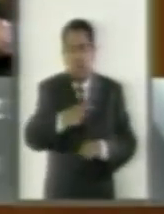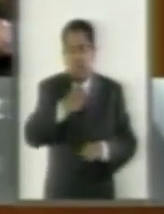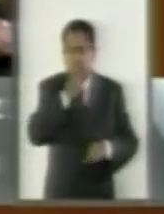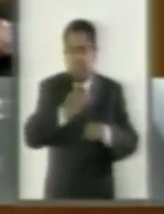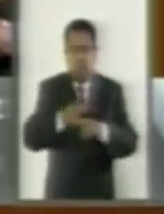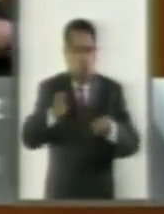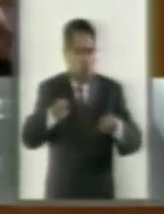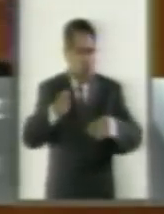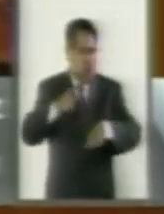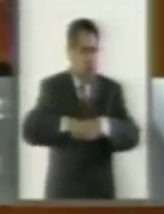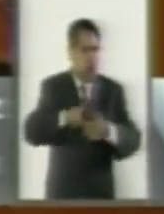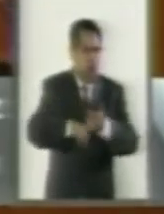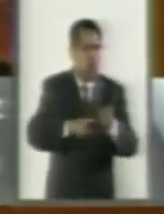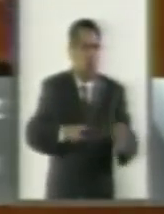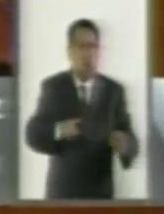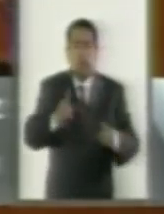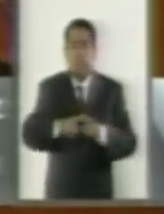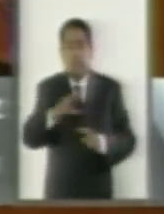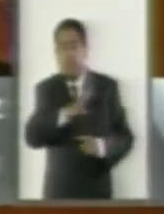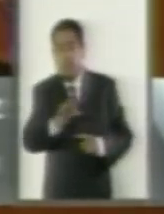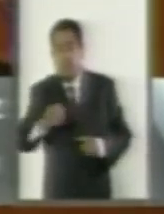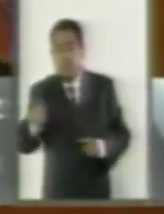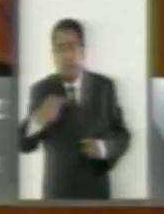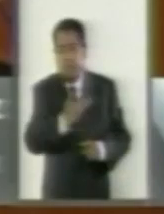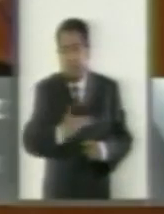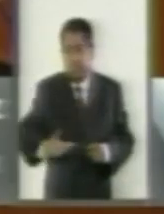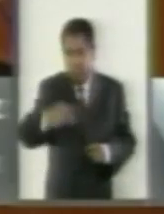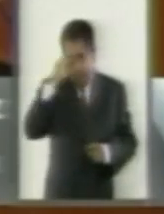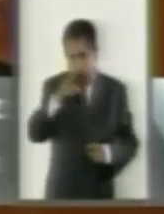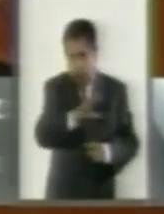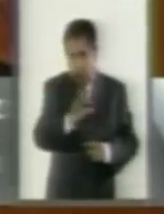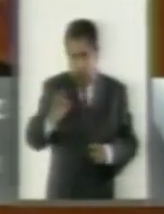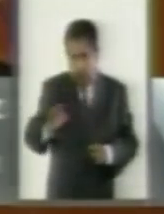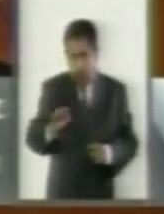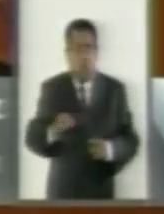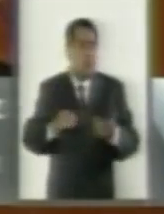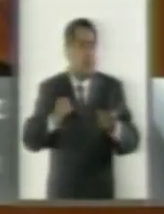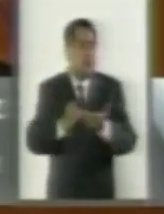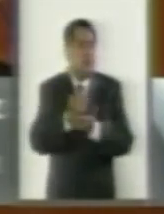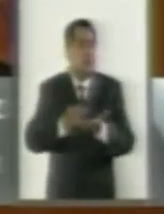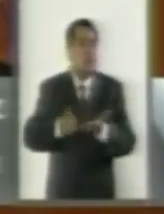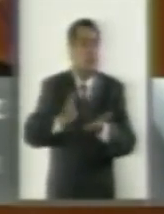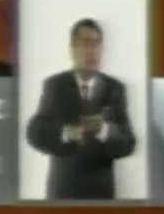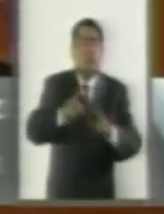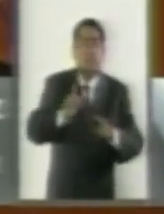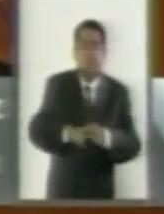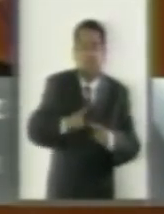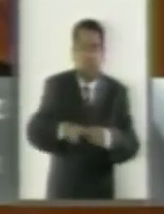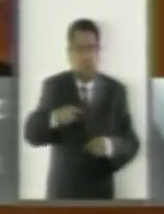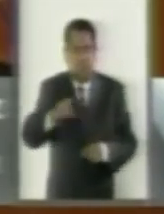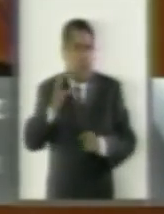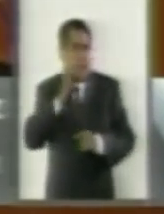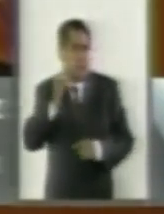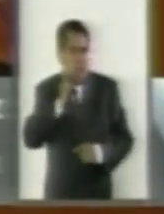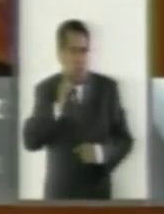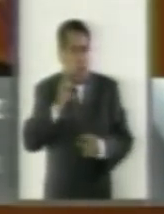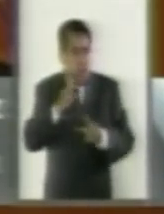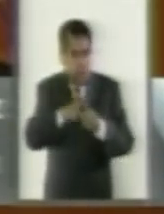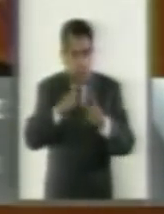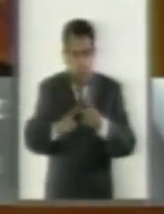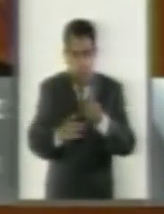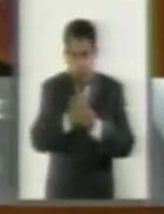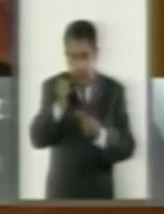del Ejecutivo sea designado por el Presidente de la República y ratificado por la Cámara de Senadores, con lo cual